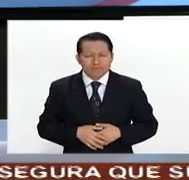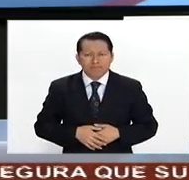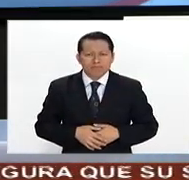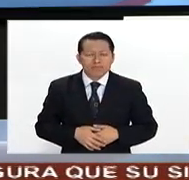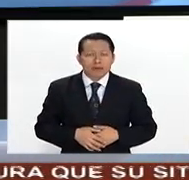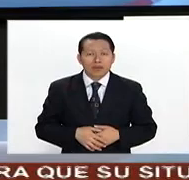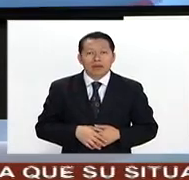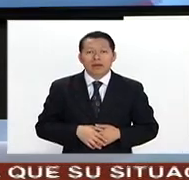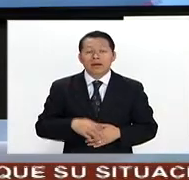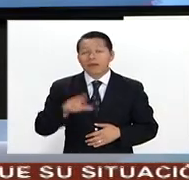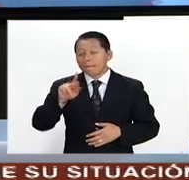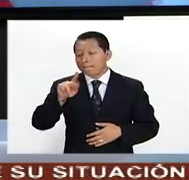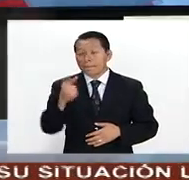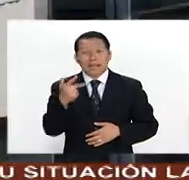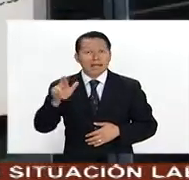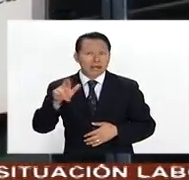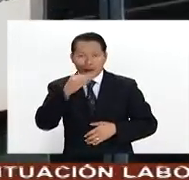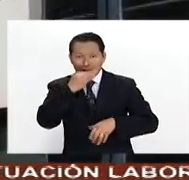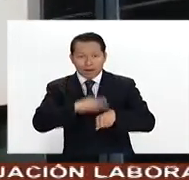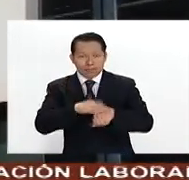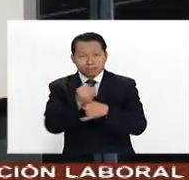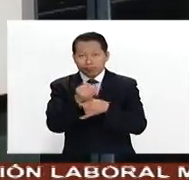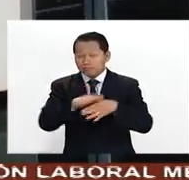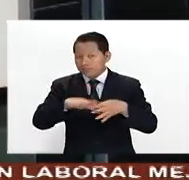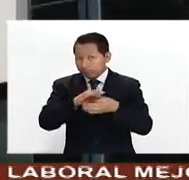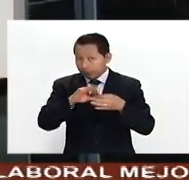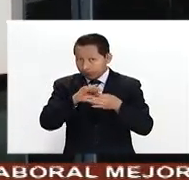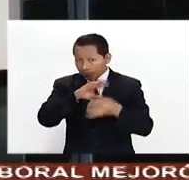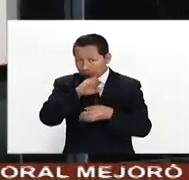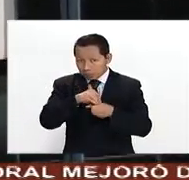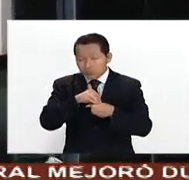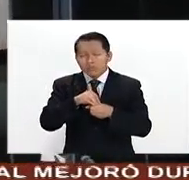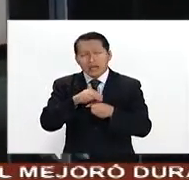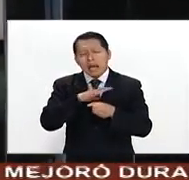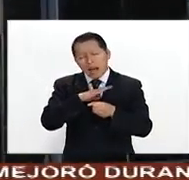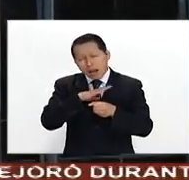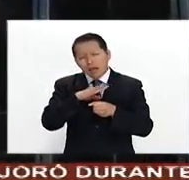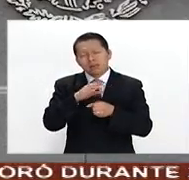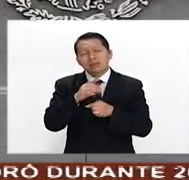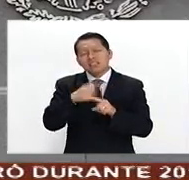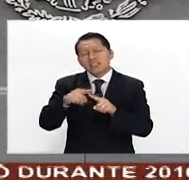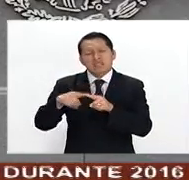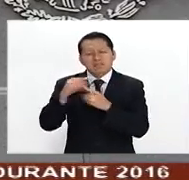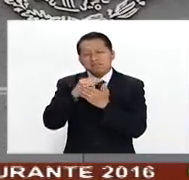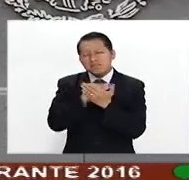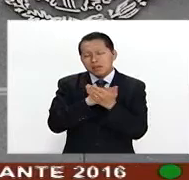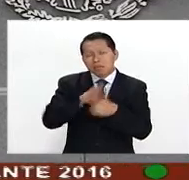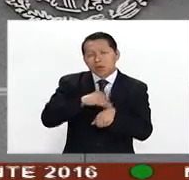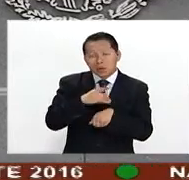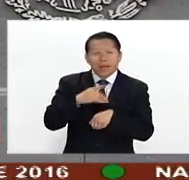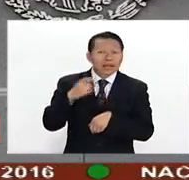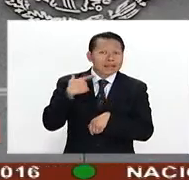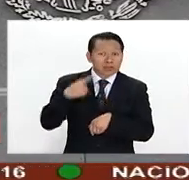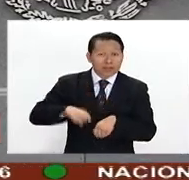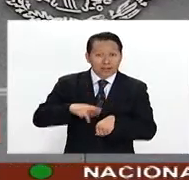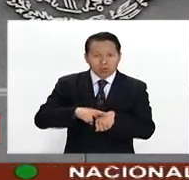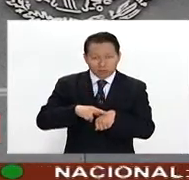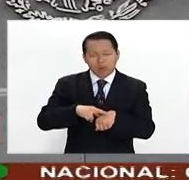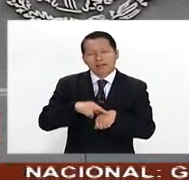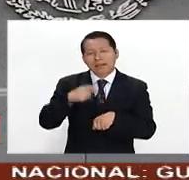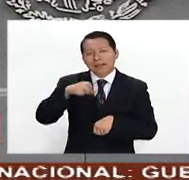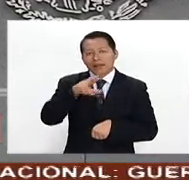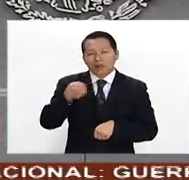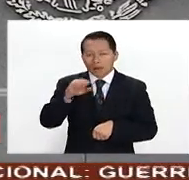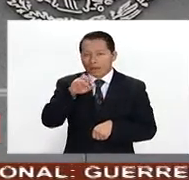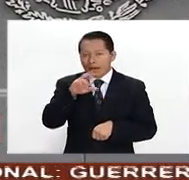Y la Procuraduría General de la República informó que se están tomando las previsiones necesarias ante la llegada del exgobernador de Quintana Roo, Mario